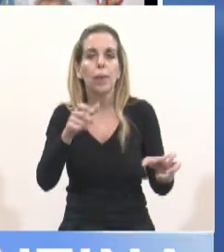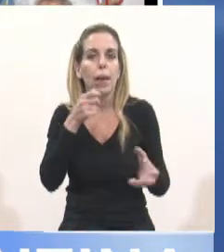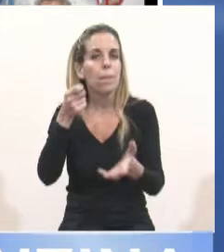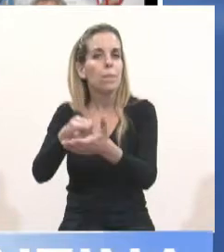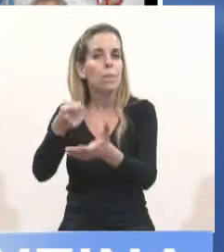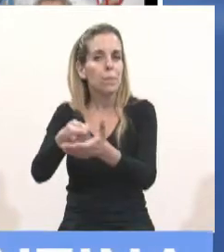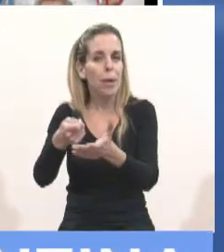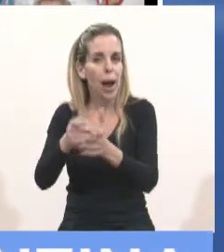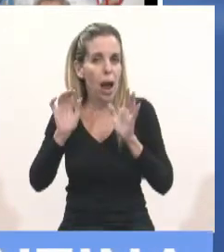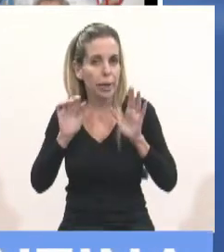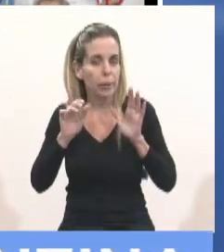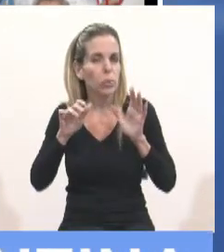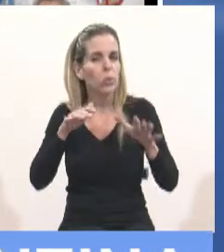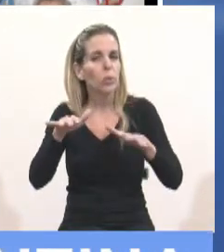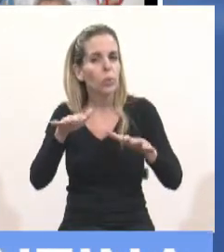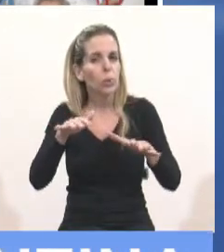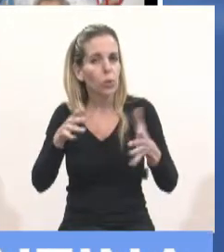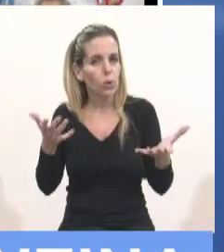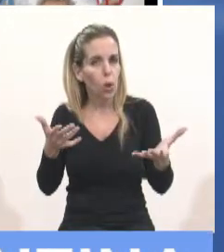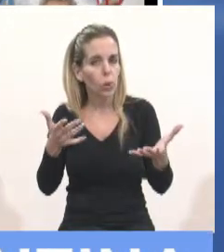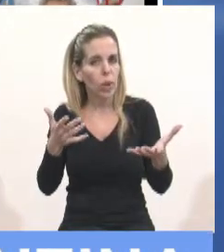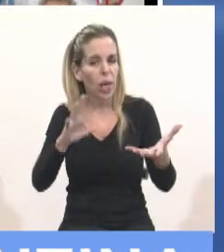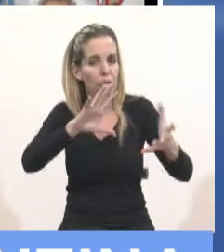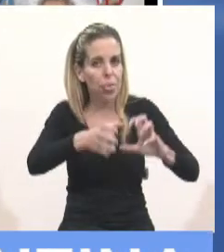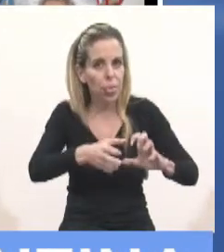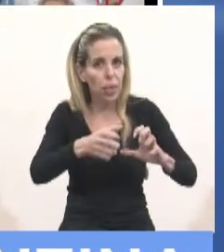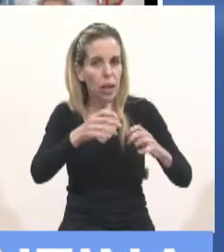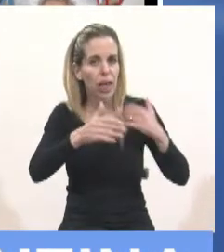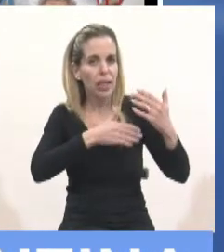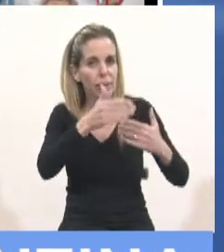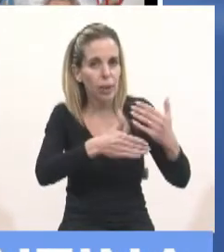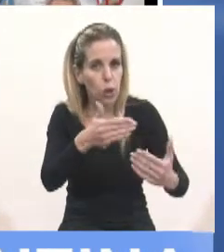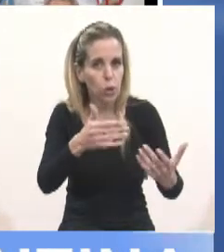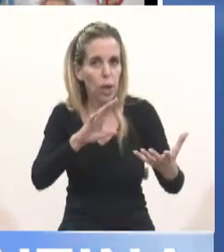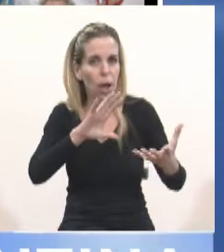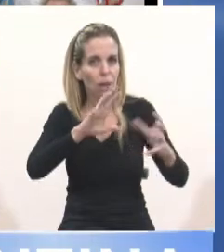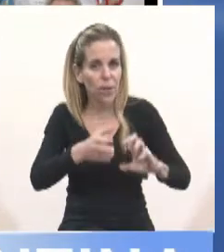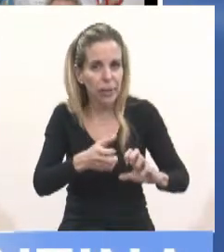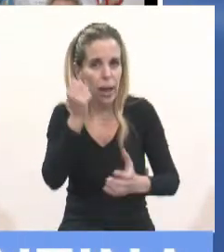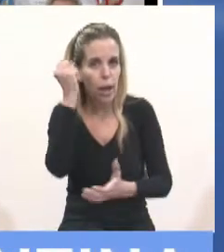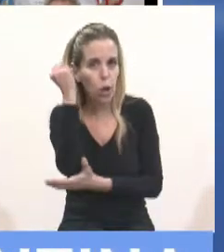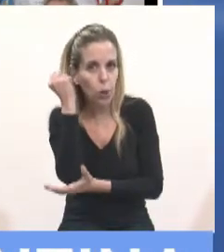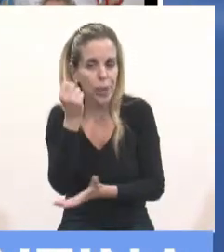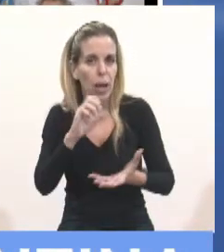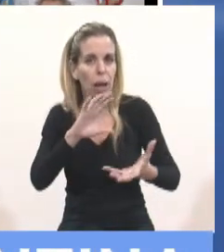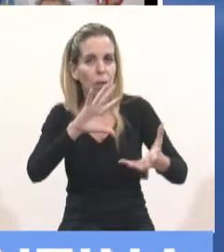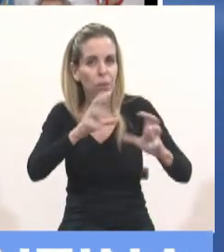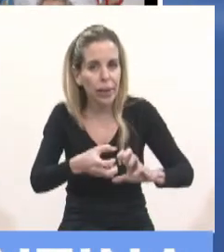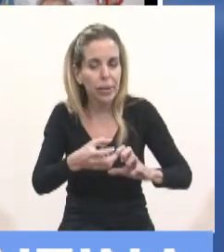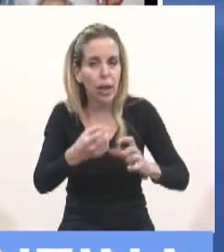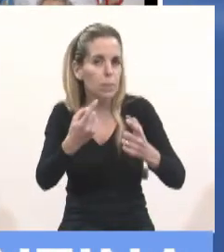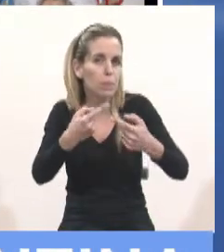cuestión que afecta nuestro desarrollo, que afecta nuestro bienestar y que